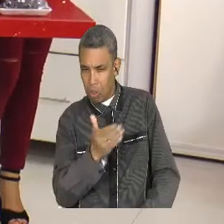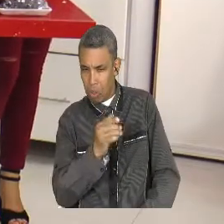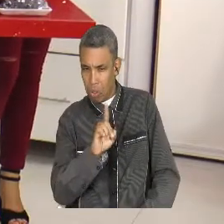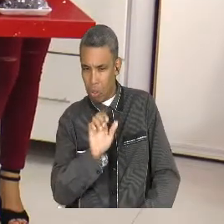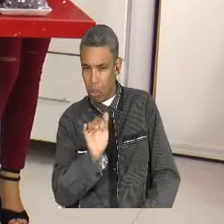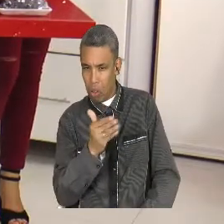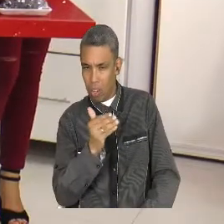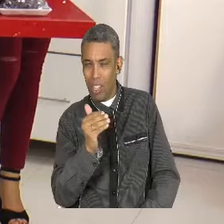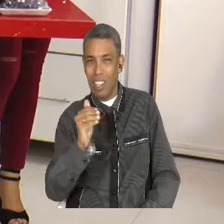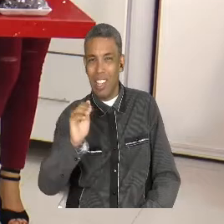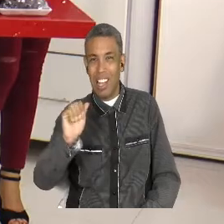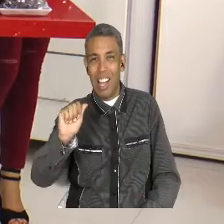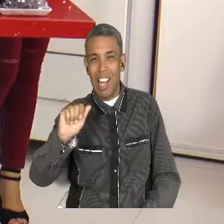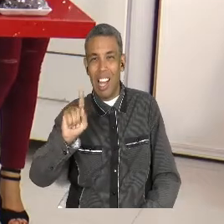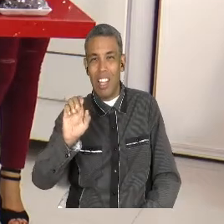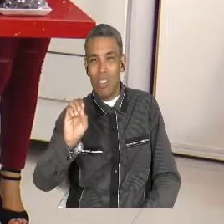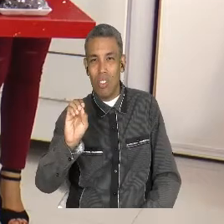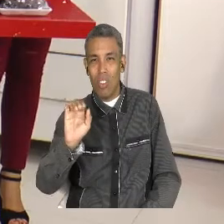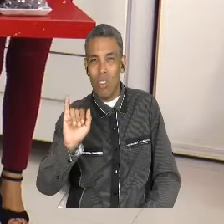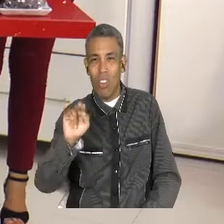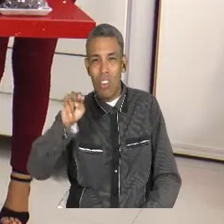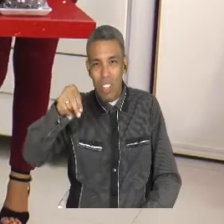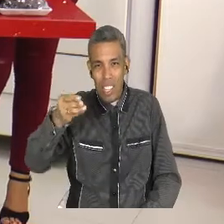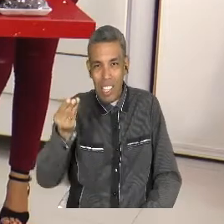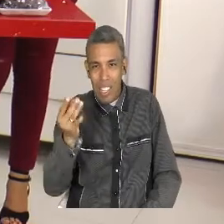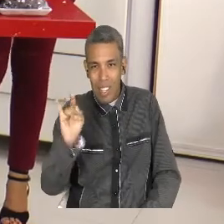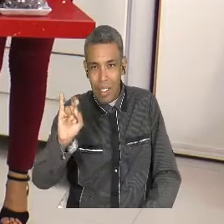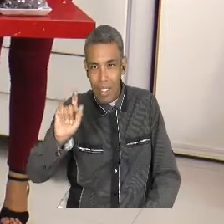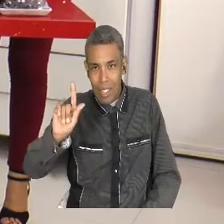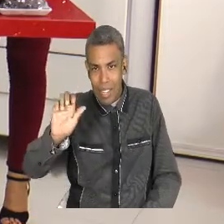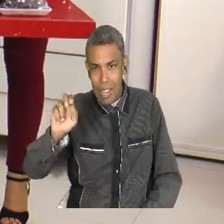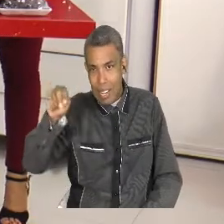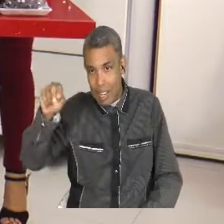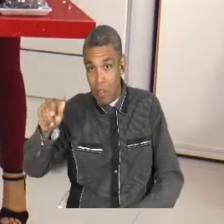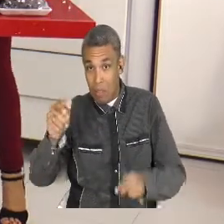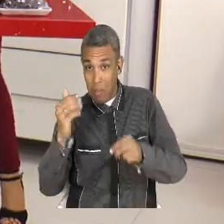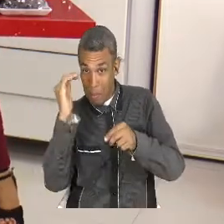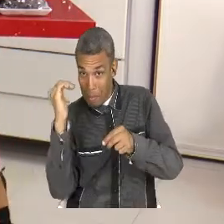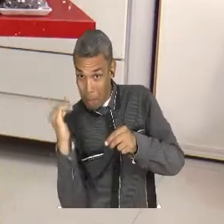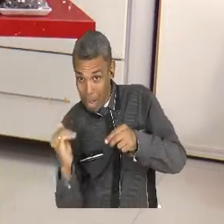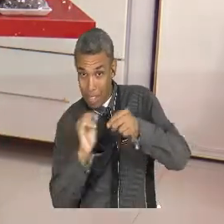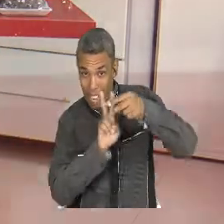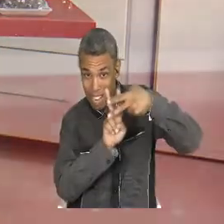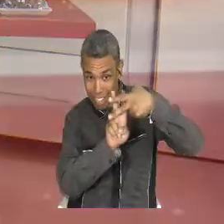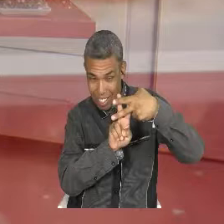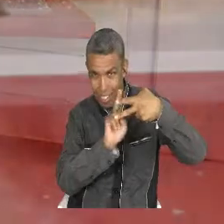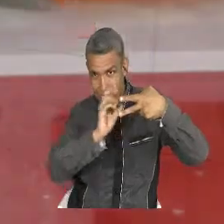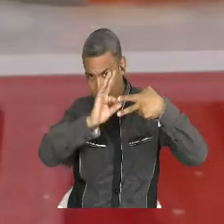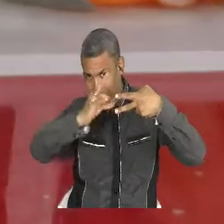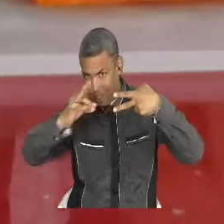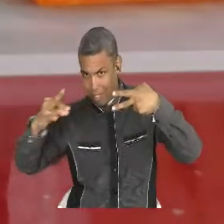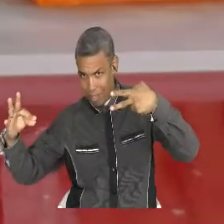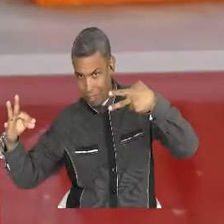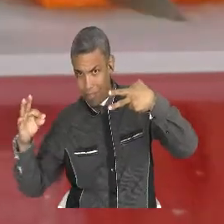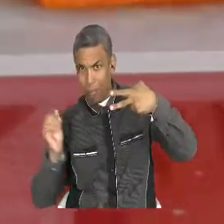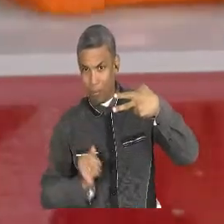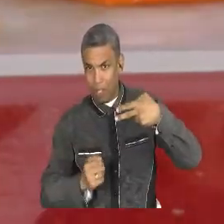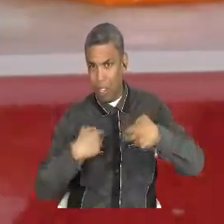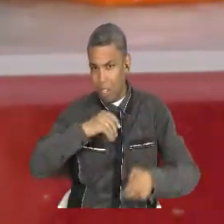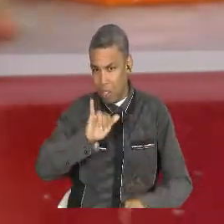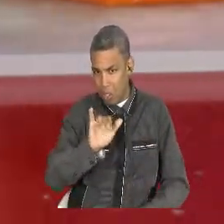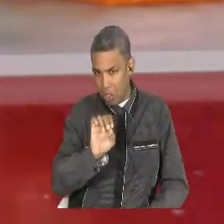uno de los ganadores de esta rica y deliciosa ancheta. Claro que sí. Sí, Rochi, bueno, entonces ya continuamos con nuestra ensalada de fruta,